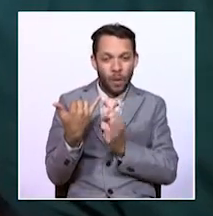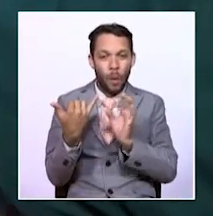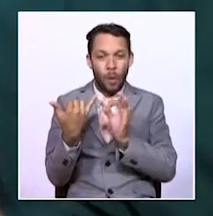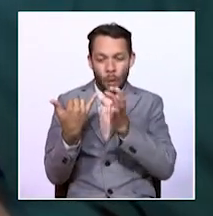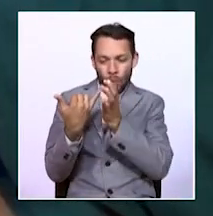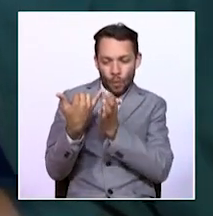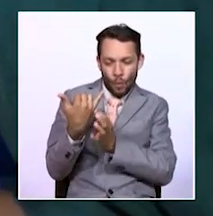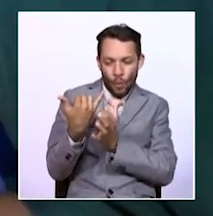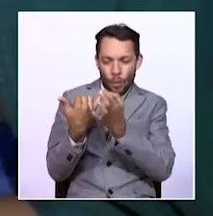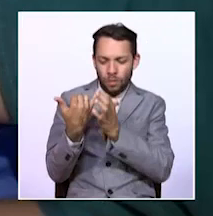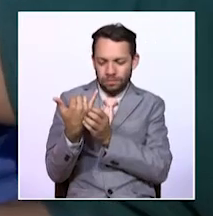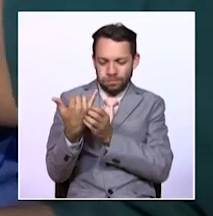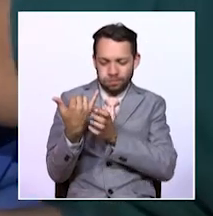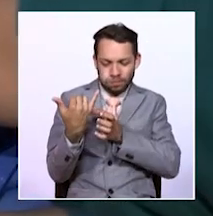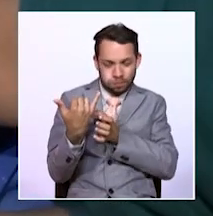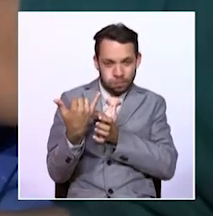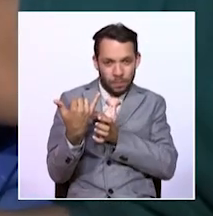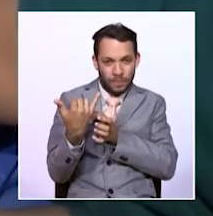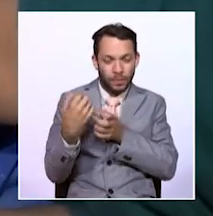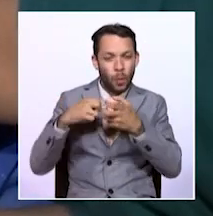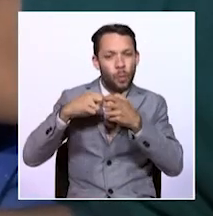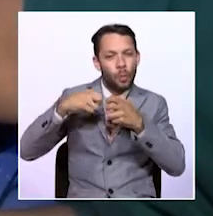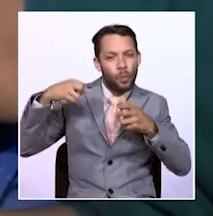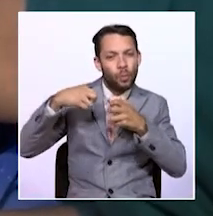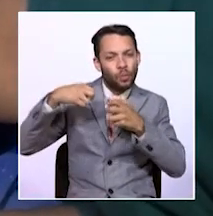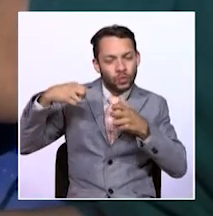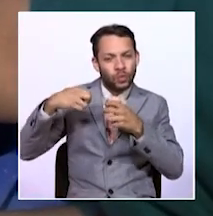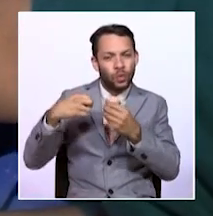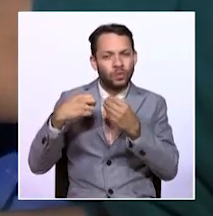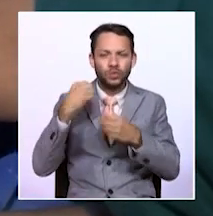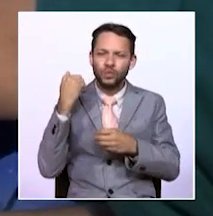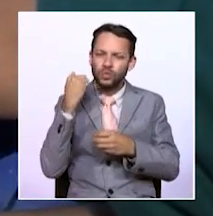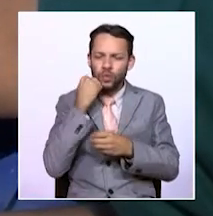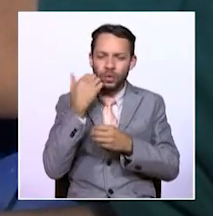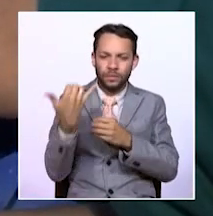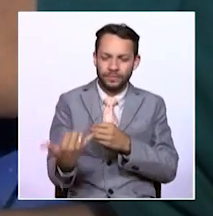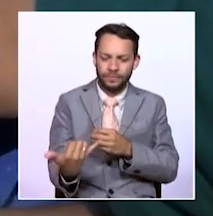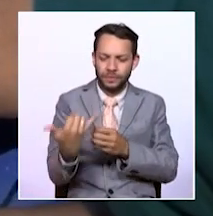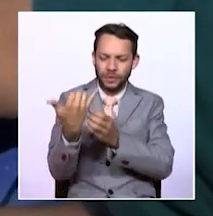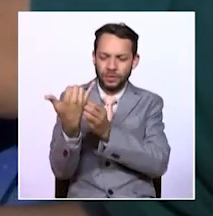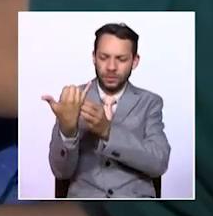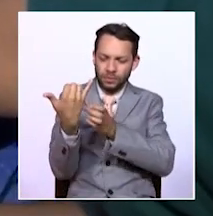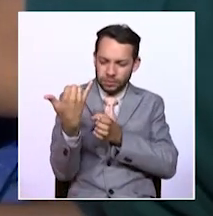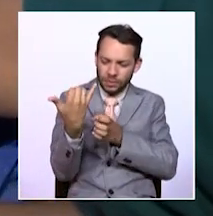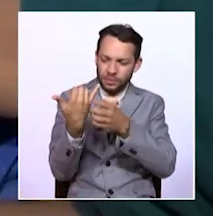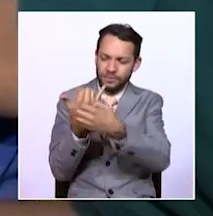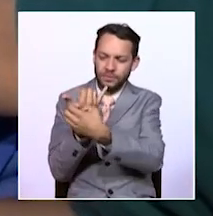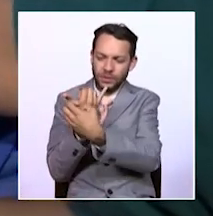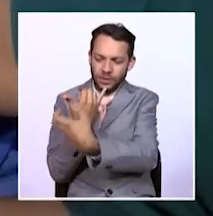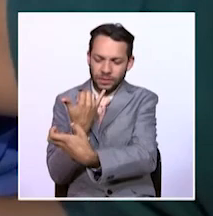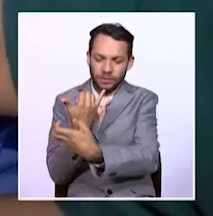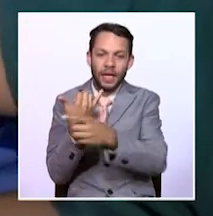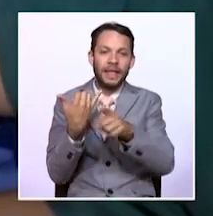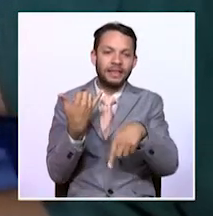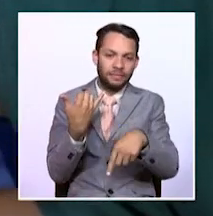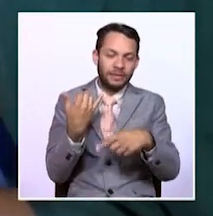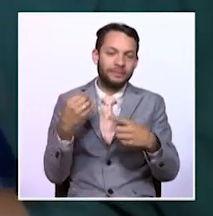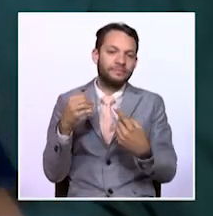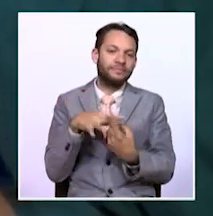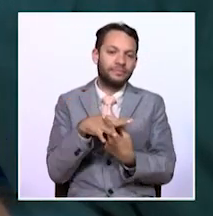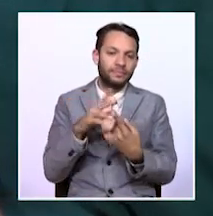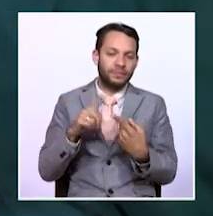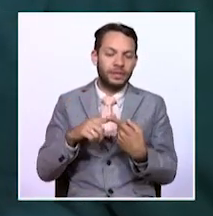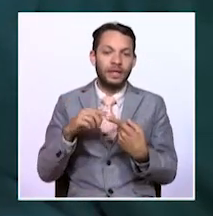abundantes, el problema es una miomatosis, entonces la podemos observar muy bien en la ecografía. Y las alteraciones también disfuncionales, hormonales de